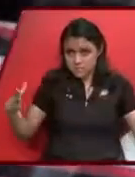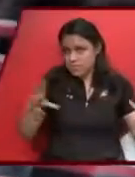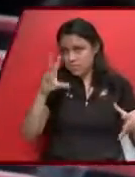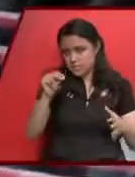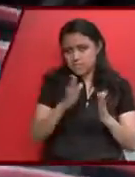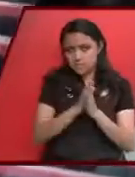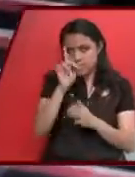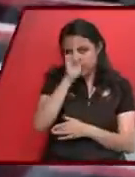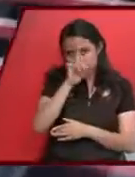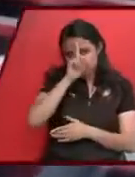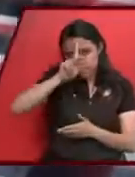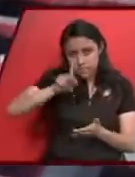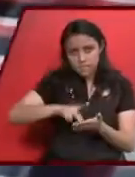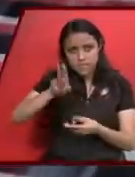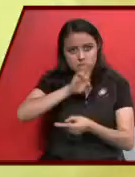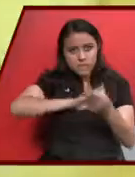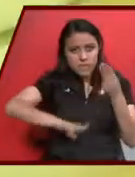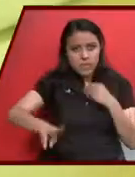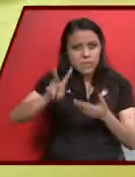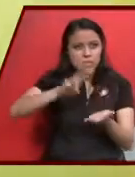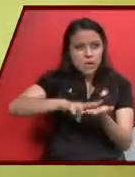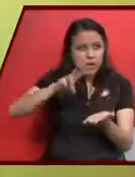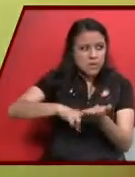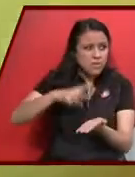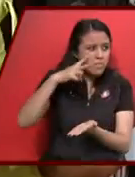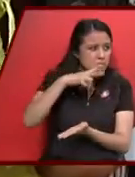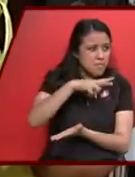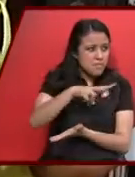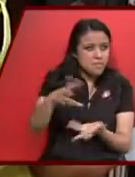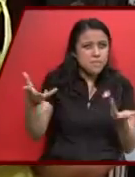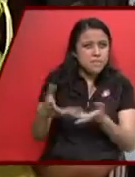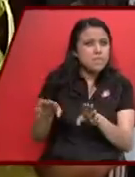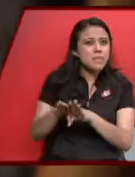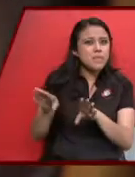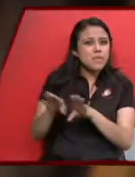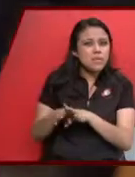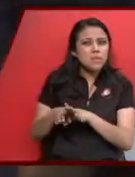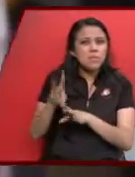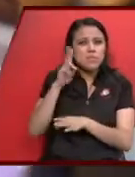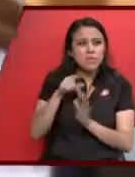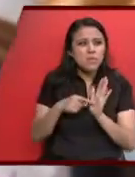es, revalora tu mundo y reflexiona acerca de qué manera tu estilo de vida